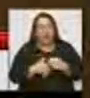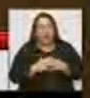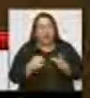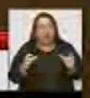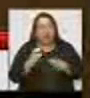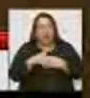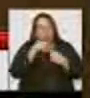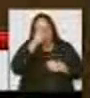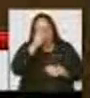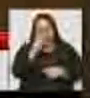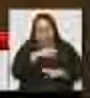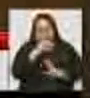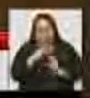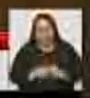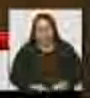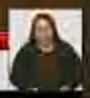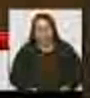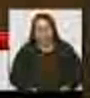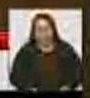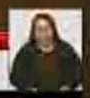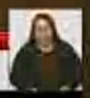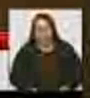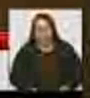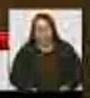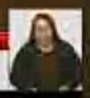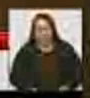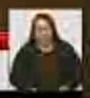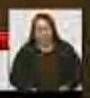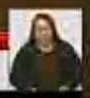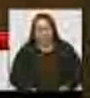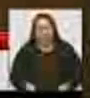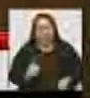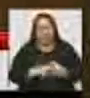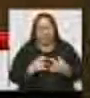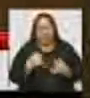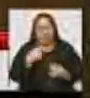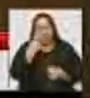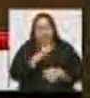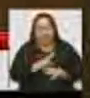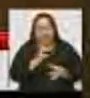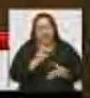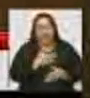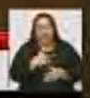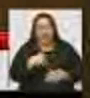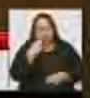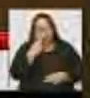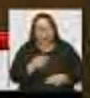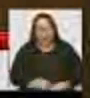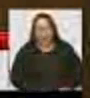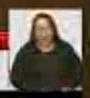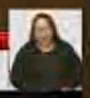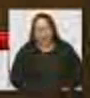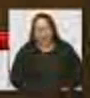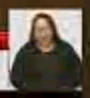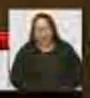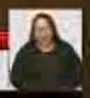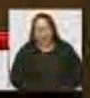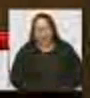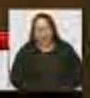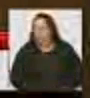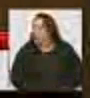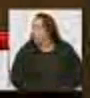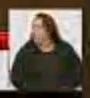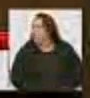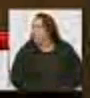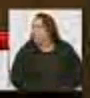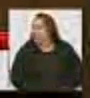del Perú, presidente. Y ese proyecto está en septiembre acá y hasta ahora no se ve. Yo le rogaría, presidente, que se pueda ver. ¿Cómo no, congresista? Más bien